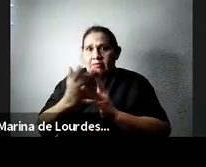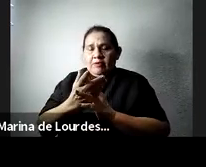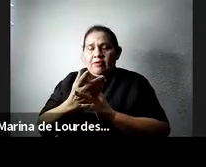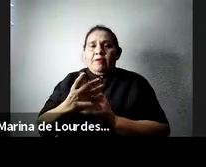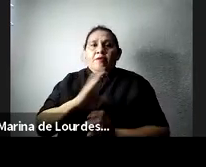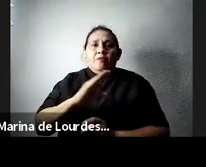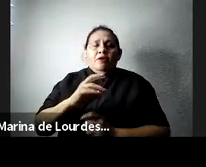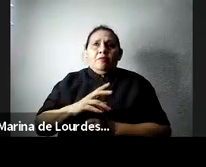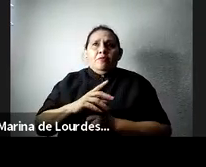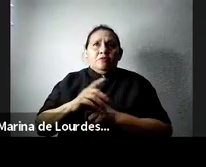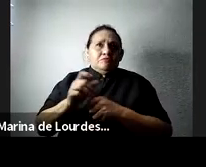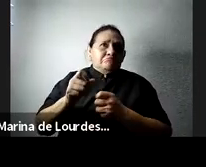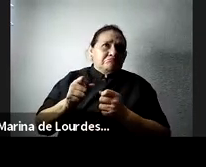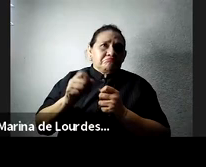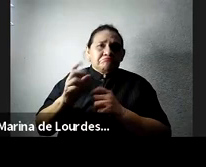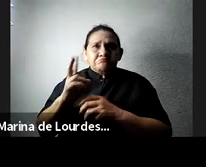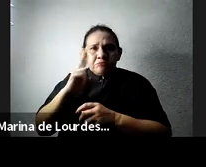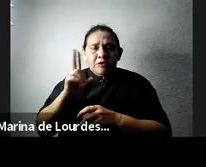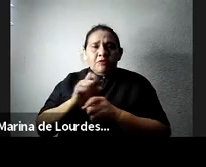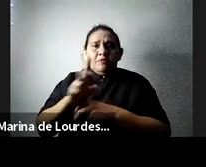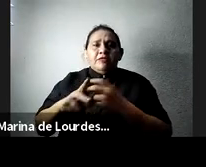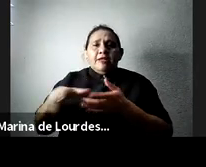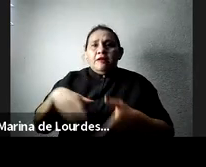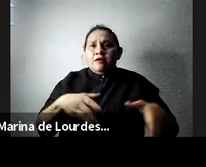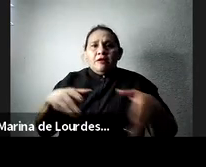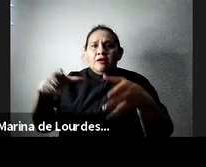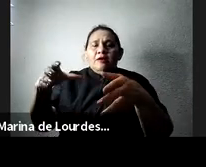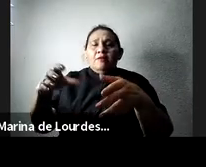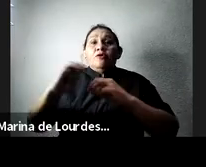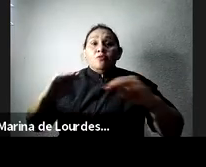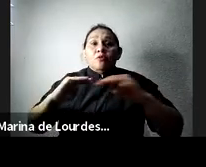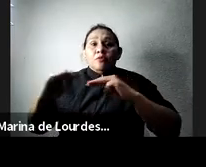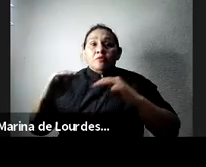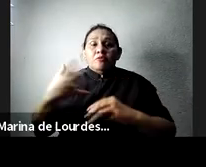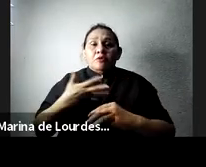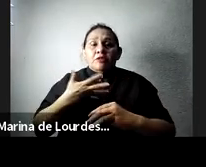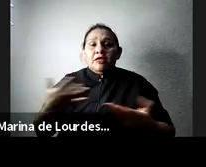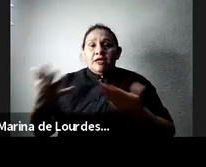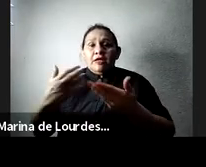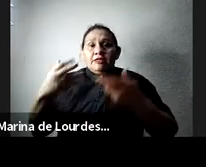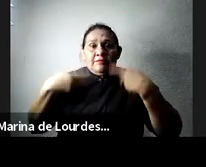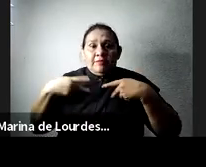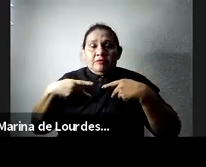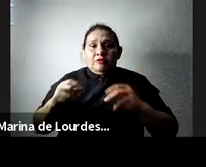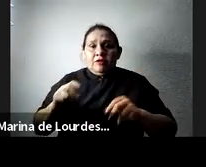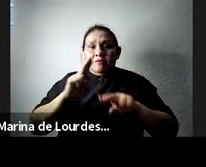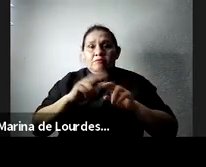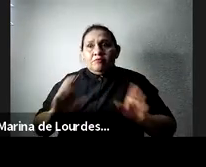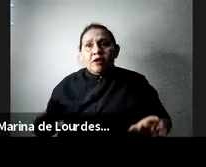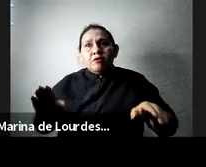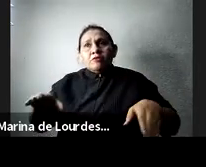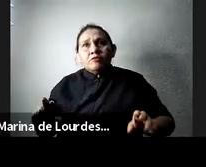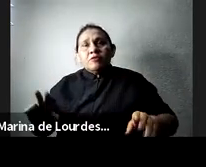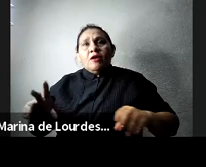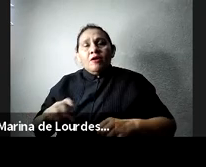podemos simular cuál va a ser el recorrido o los movimientos que tiene que hacer la persona en silla de ruedas para